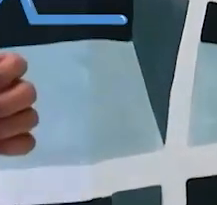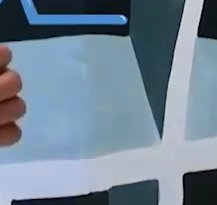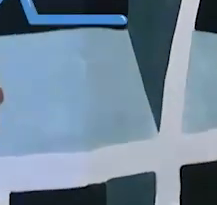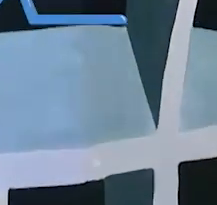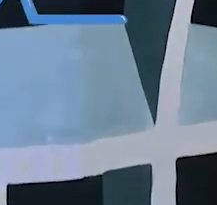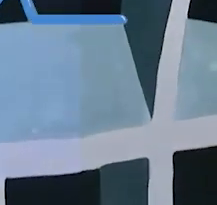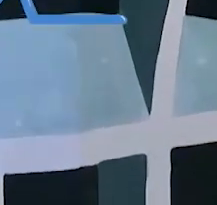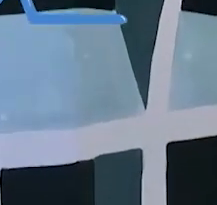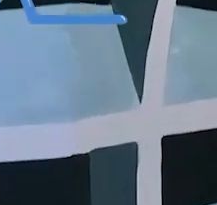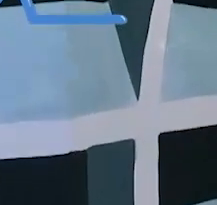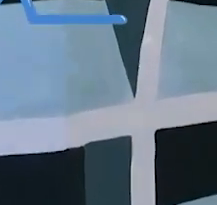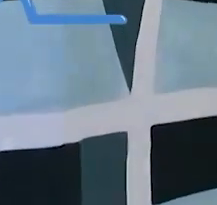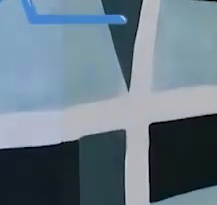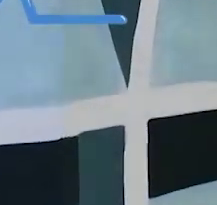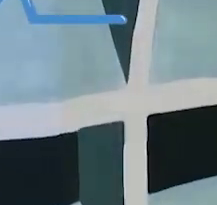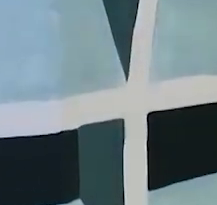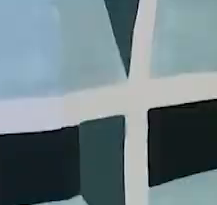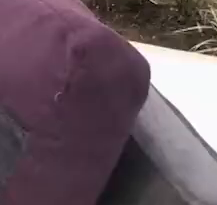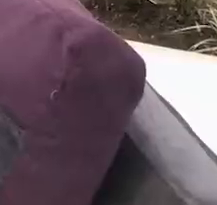Conexión.